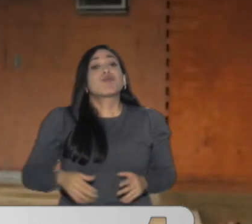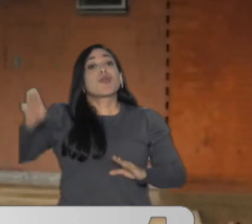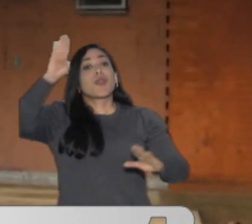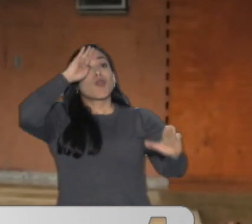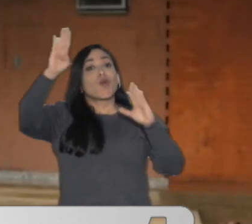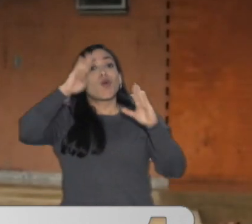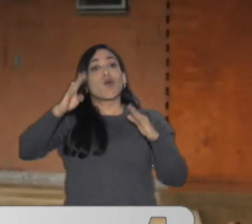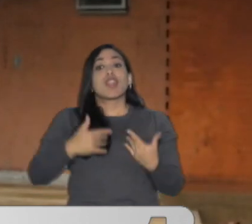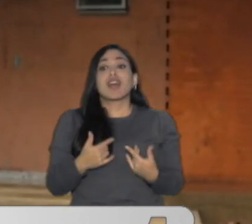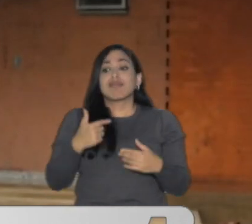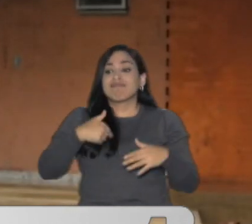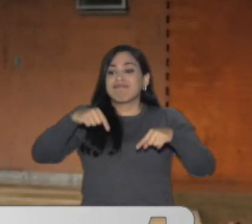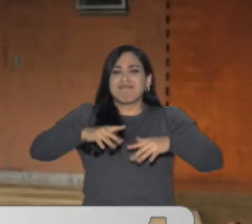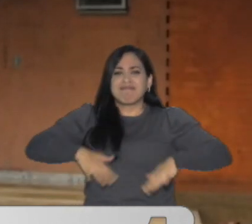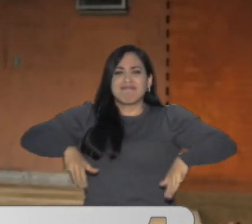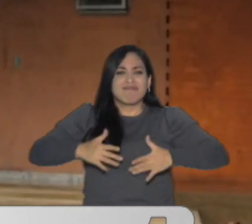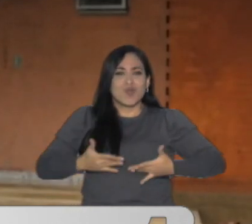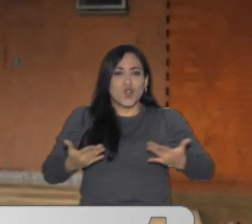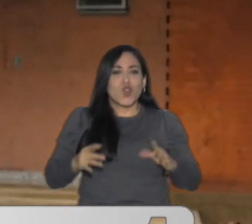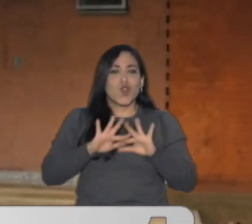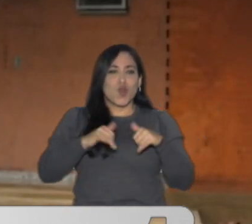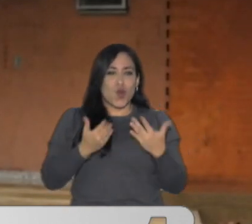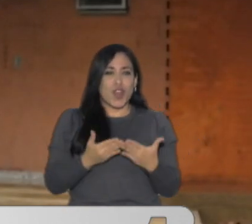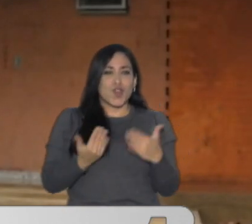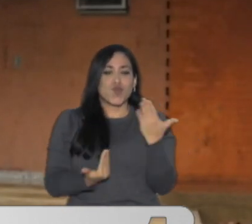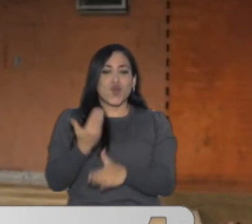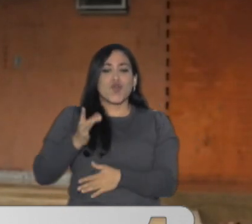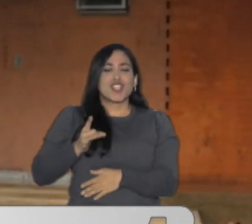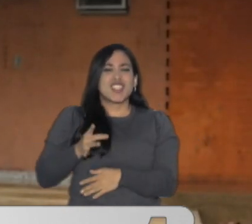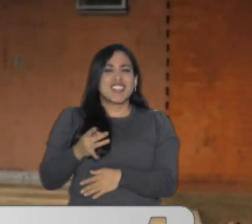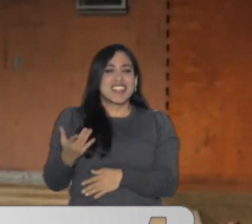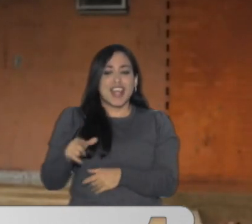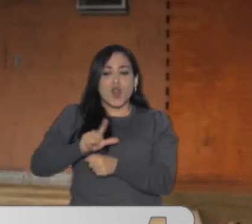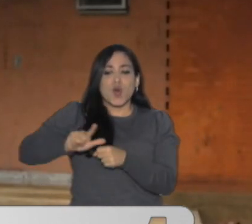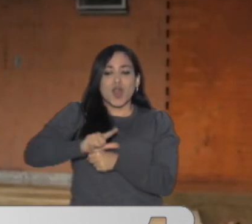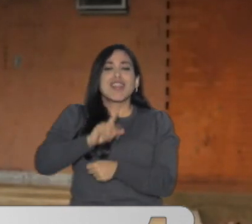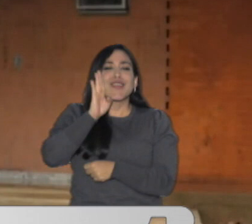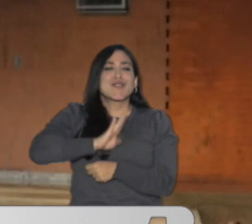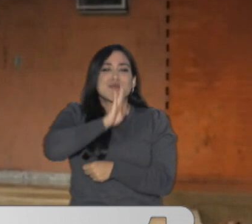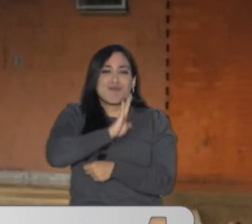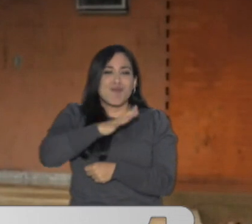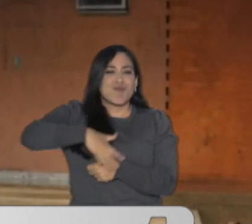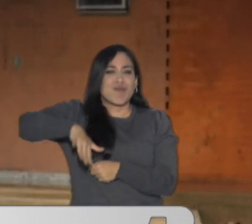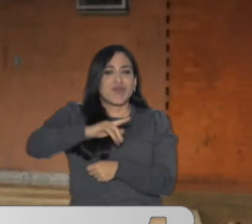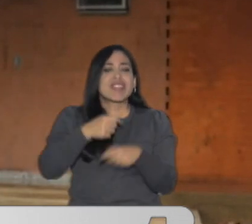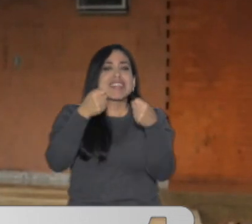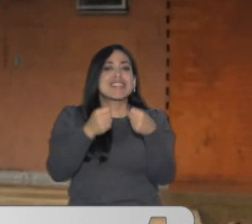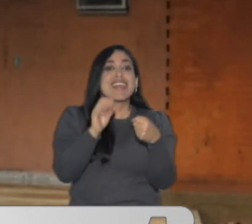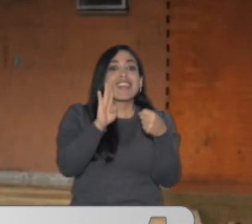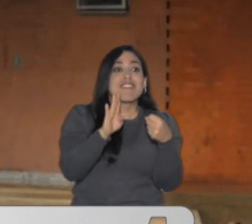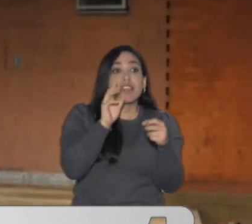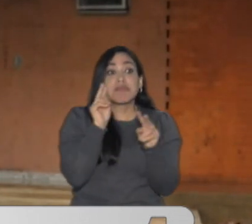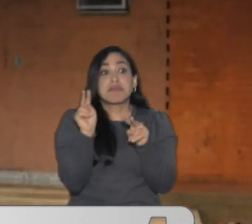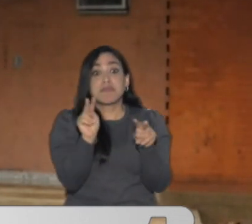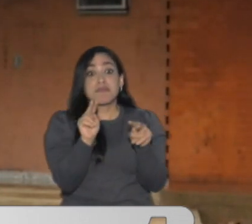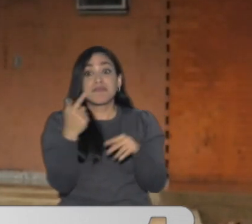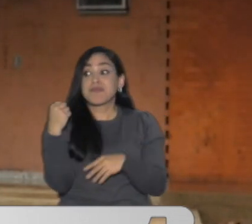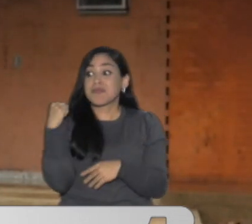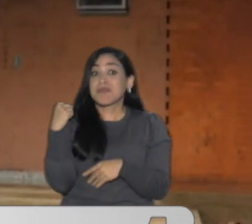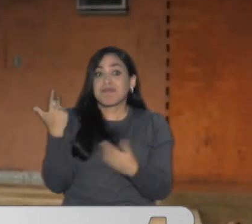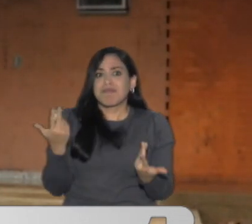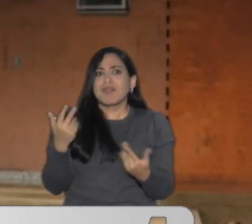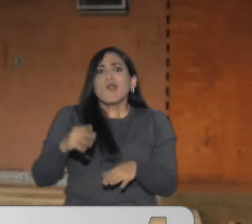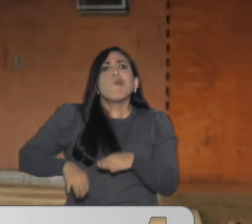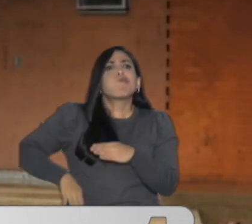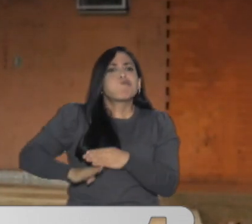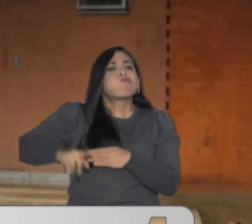Hola, Beatriz Elena, los saludamos de nuevo desde el Colegio Nuevo Chile, ubicado en la localidad de Bosa. Esta es la sede B y como ustedes ven a mi espalda,